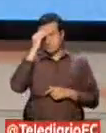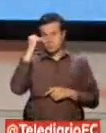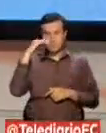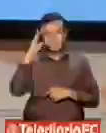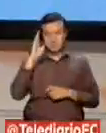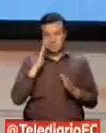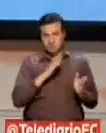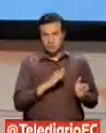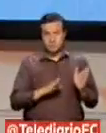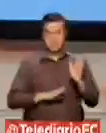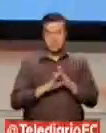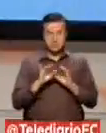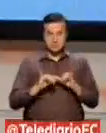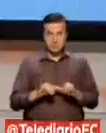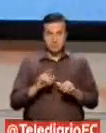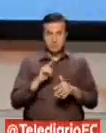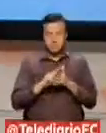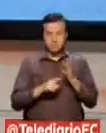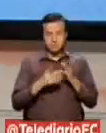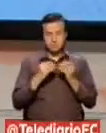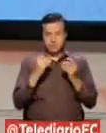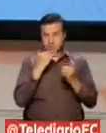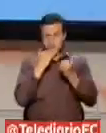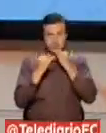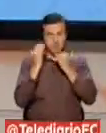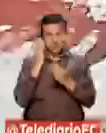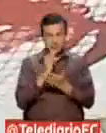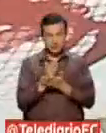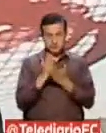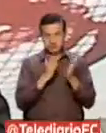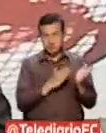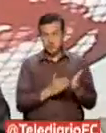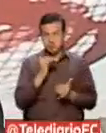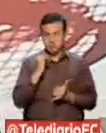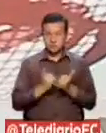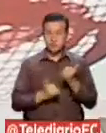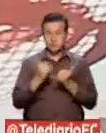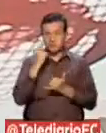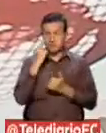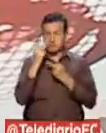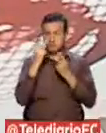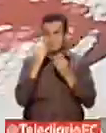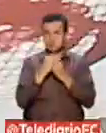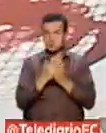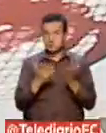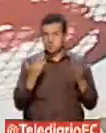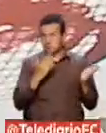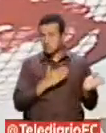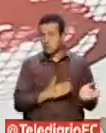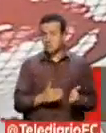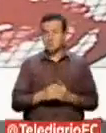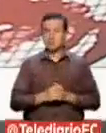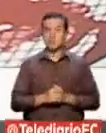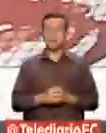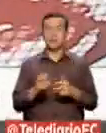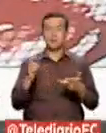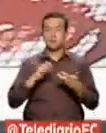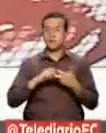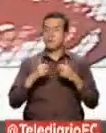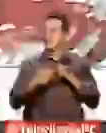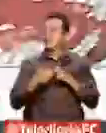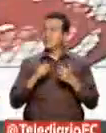alguna forma sí se van filtrando y frenando este tipo de cosas. Hay un último estudio en el que se detectó que el problema no